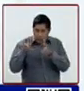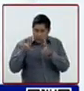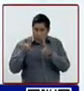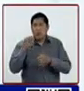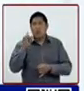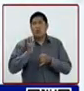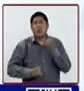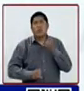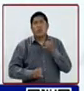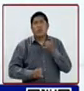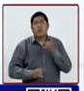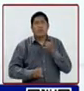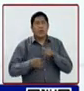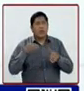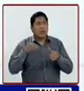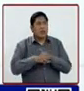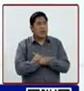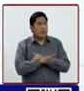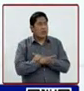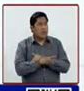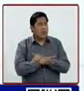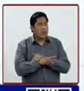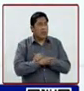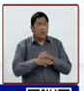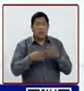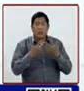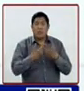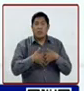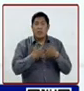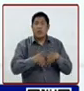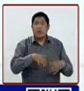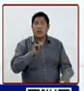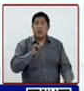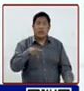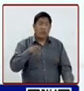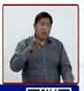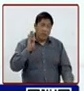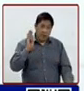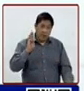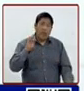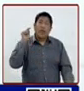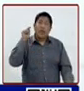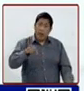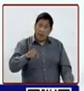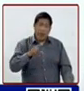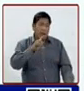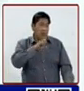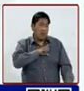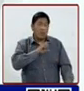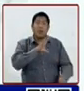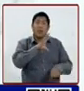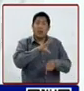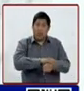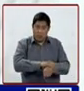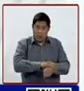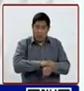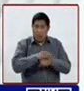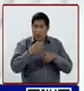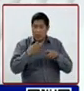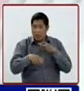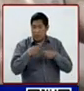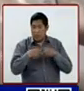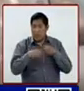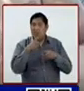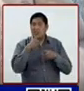por última vez ingresando a la refinería de YPFB. Allí la policía lo arrestó después del